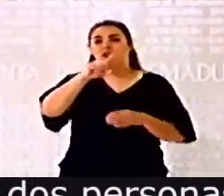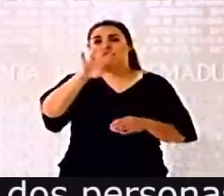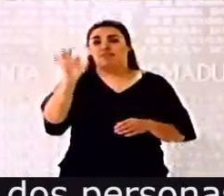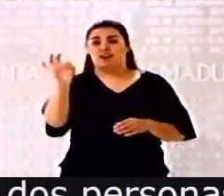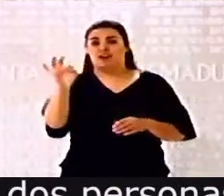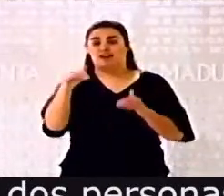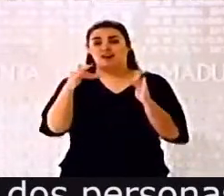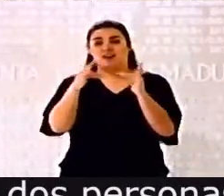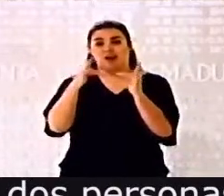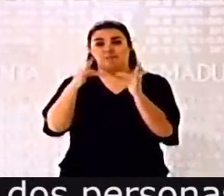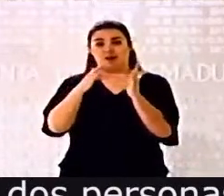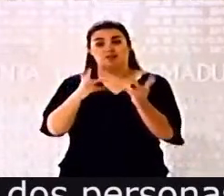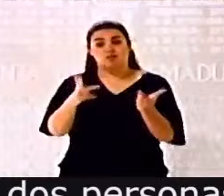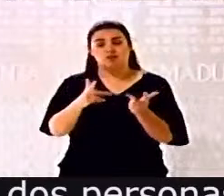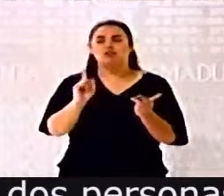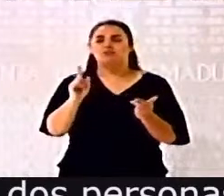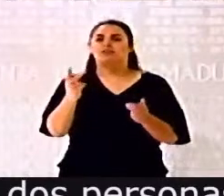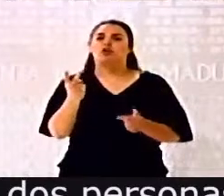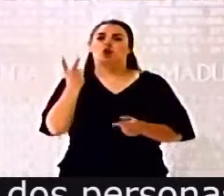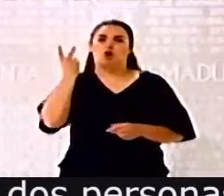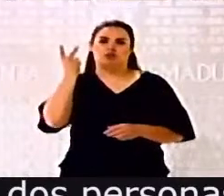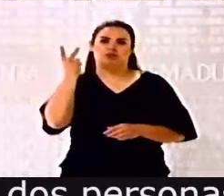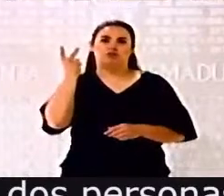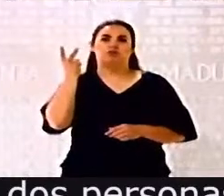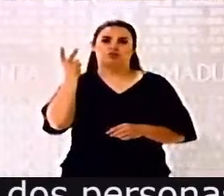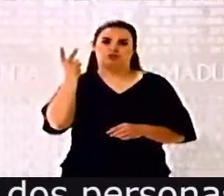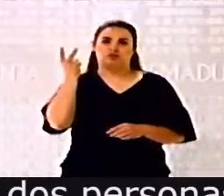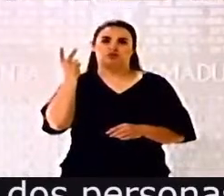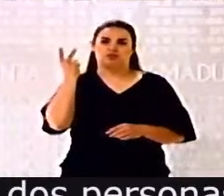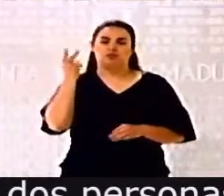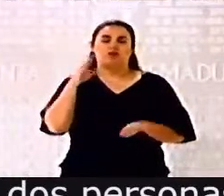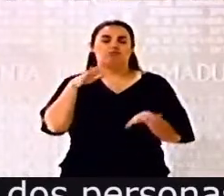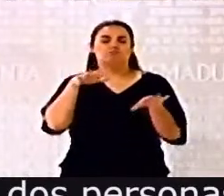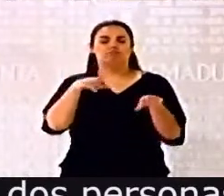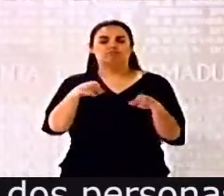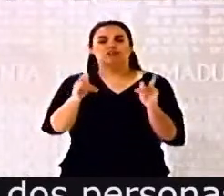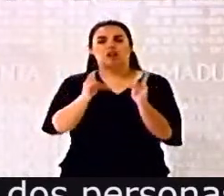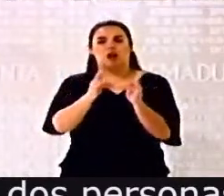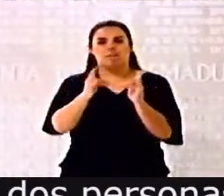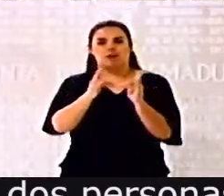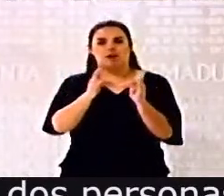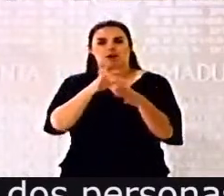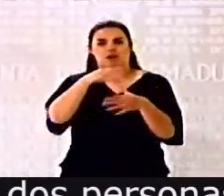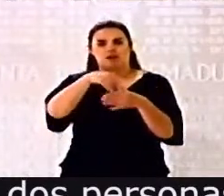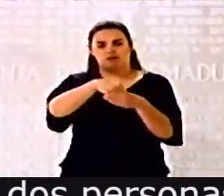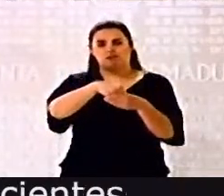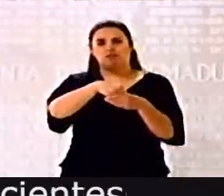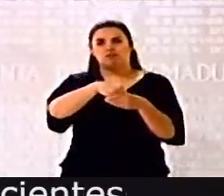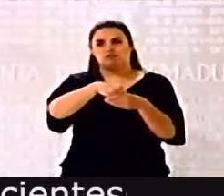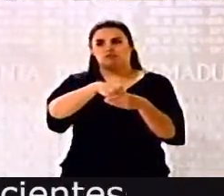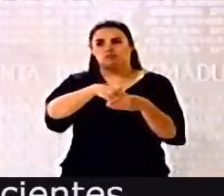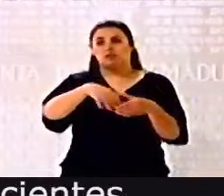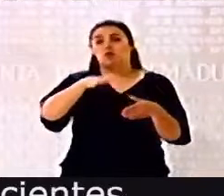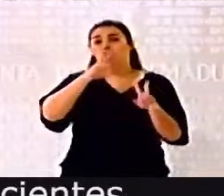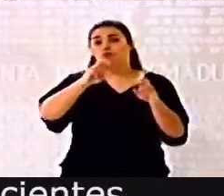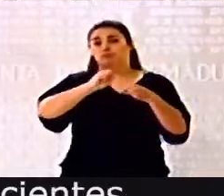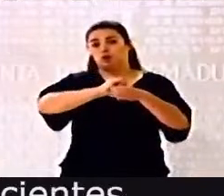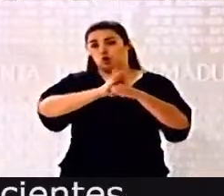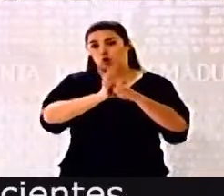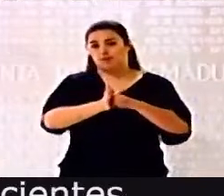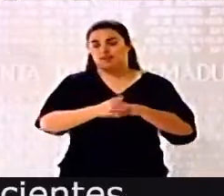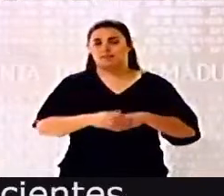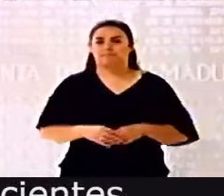agudo, solo tenemos 2 pacientes ocupando camas por